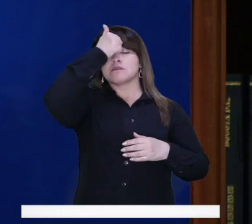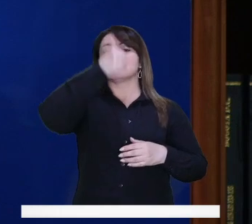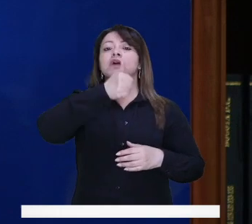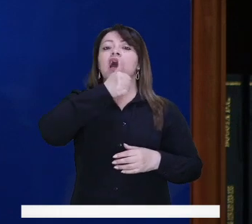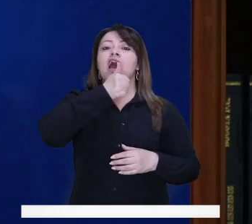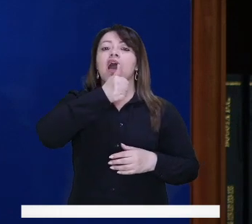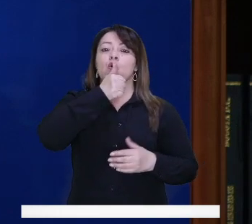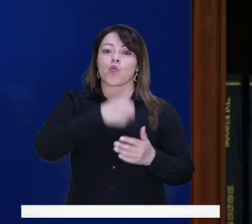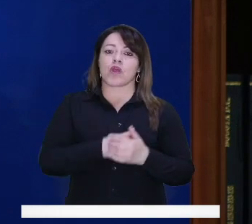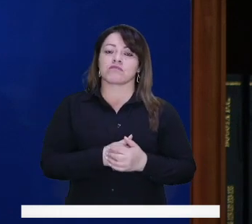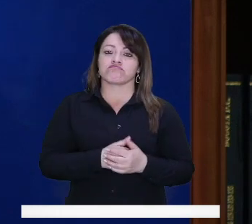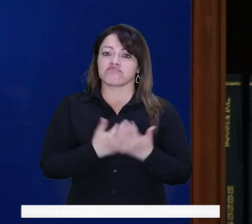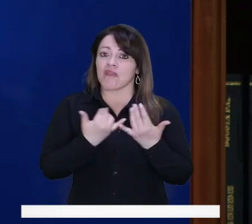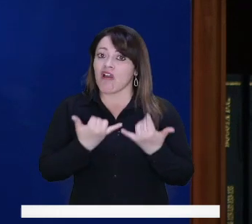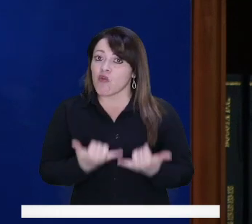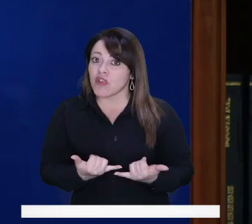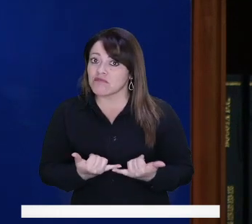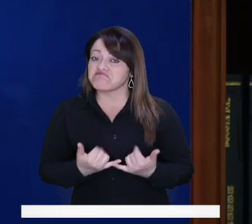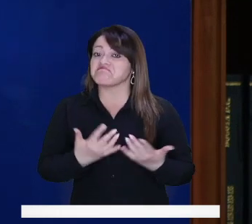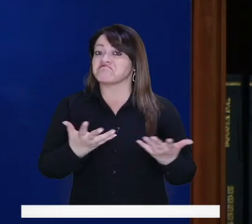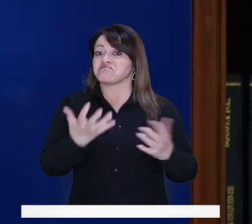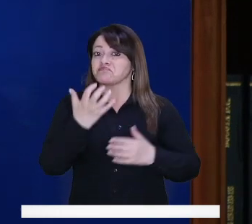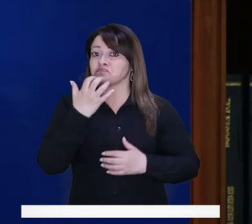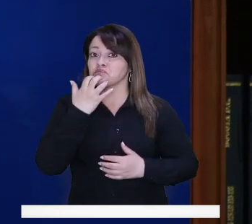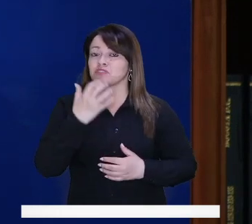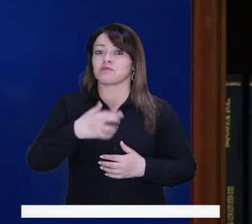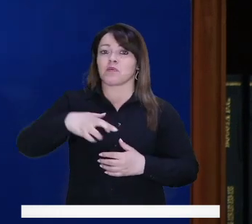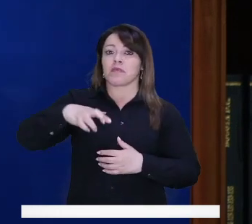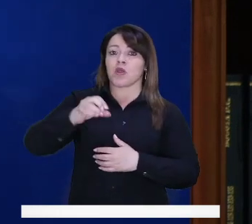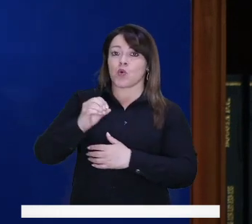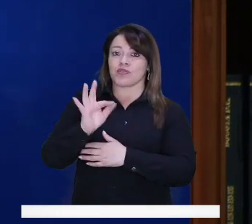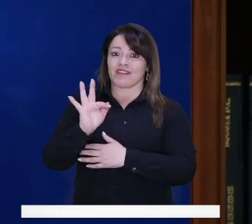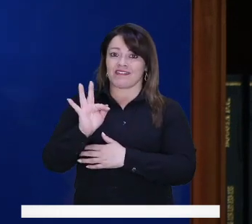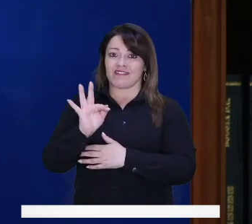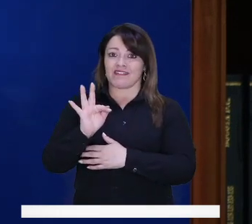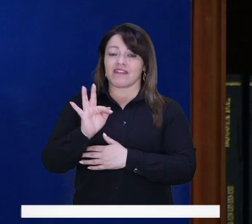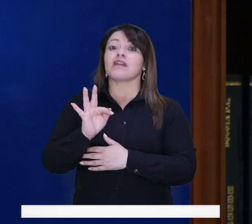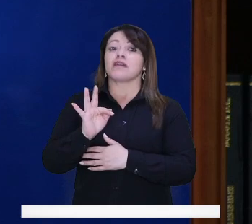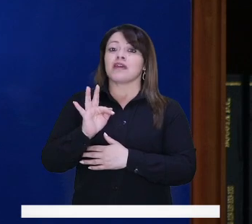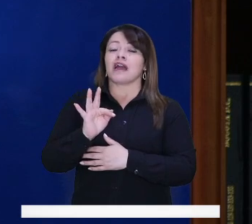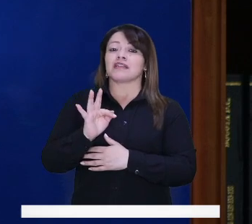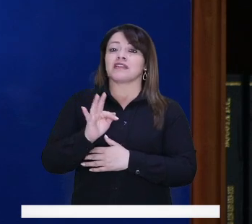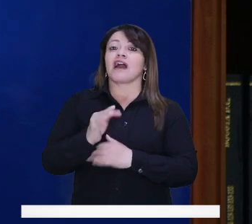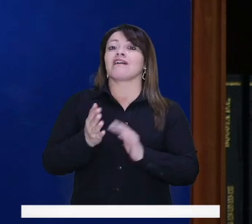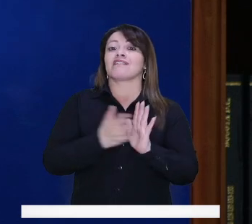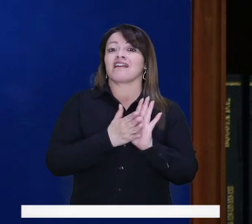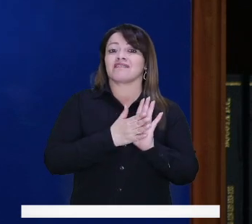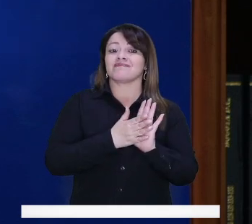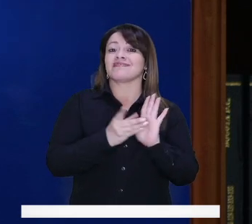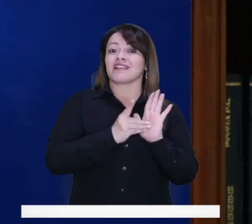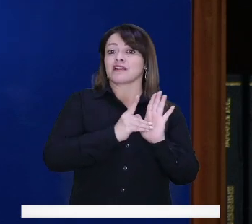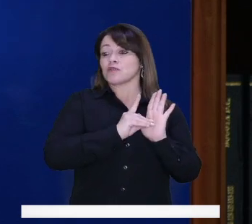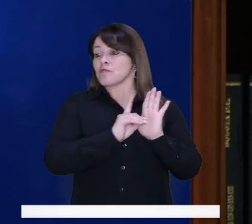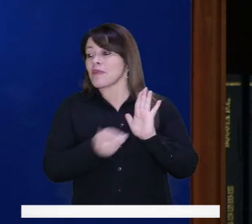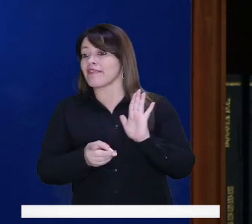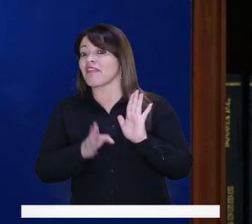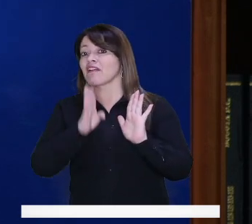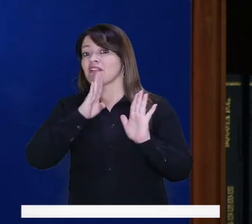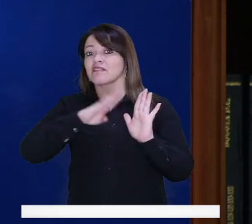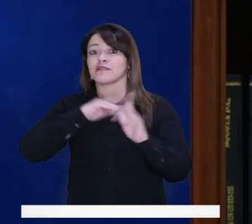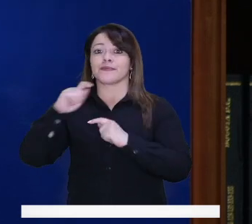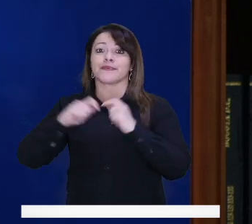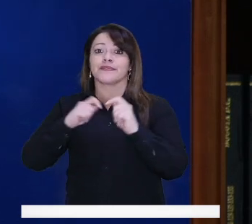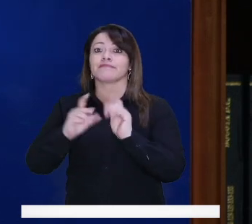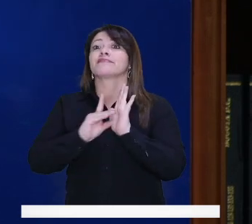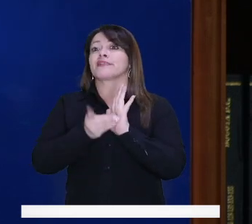lo que ha existido con iniciativas como por ejemplo el POT, expedido por decreto por parte de la alcaldesa